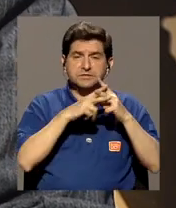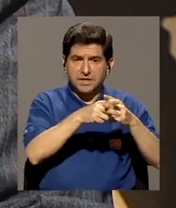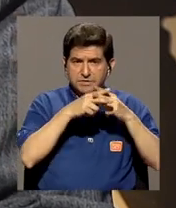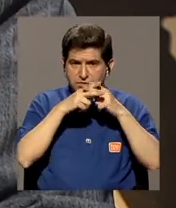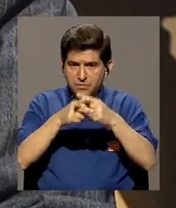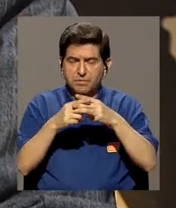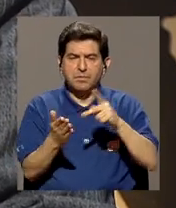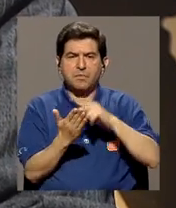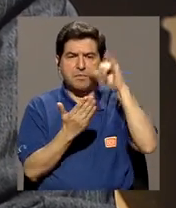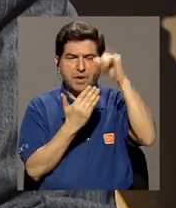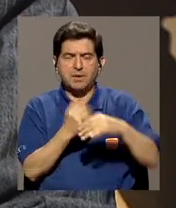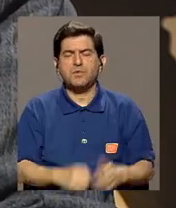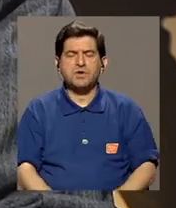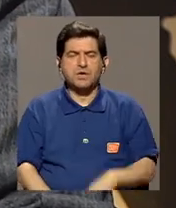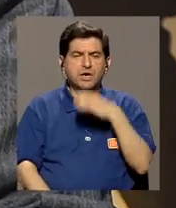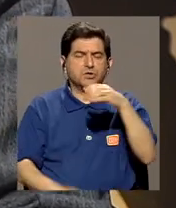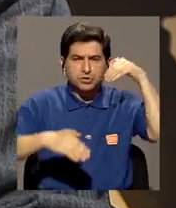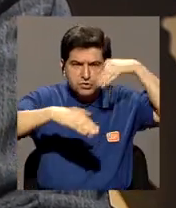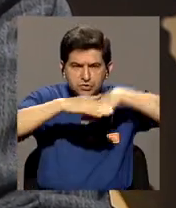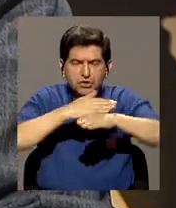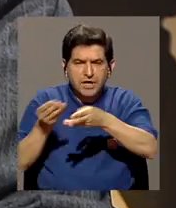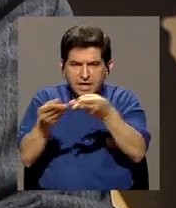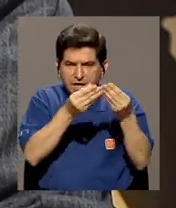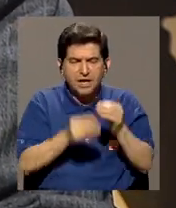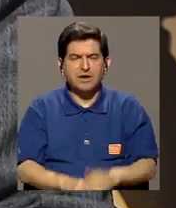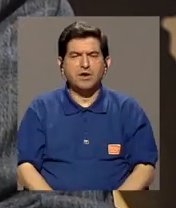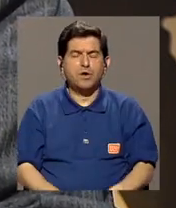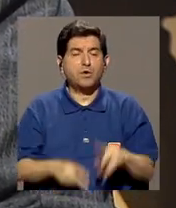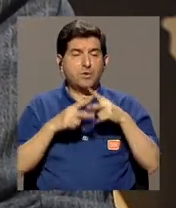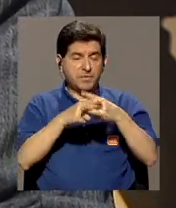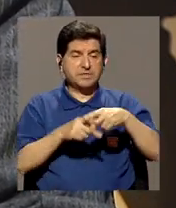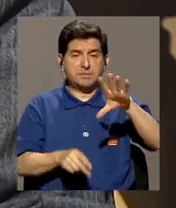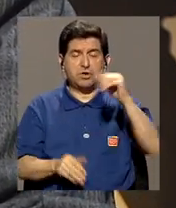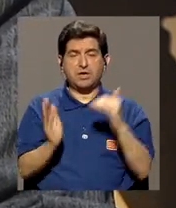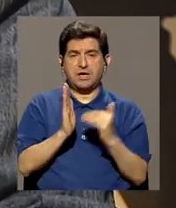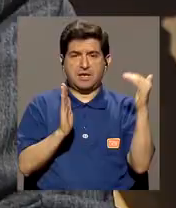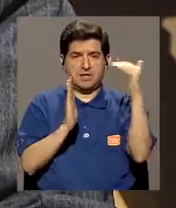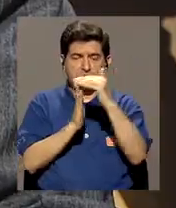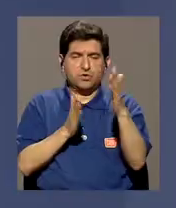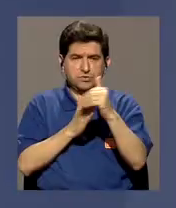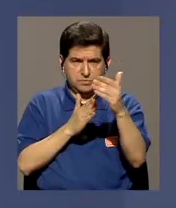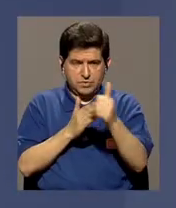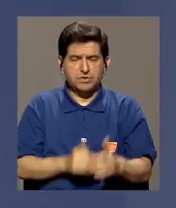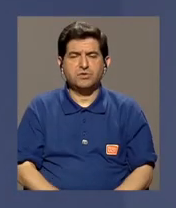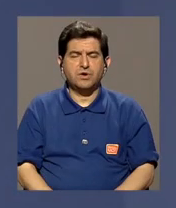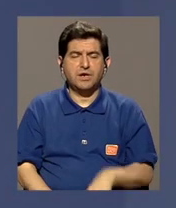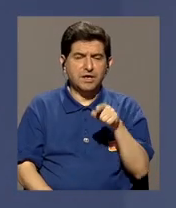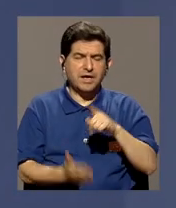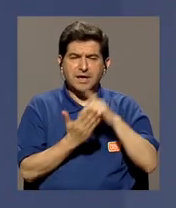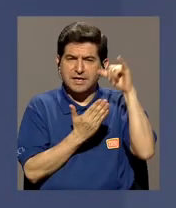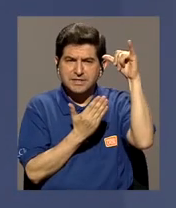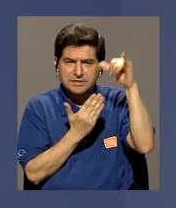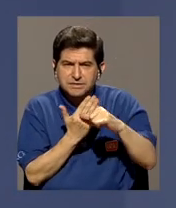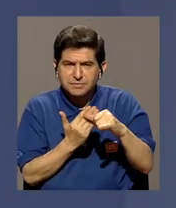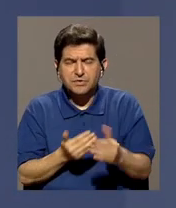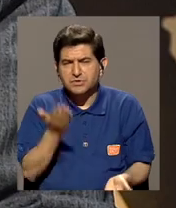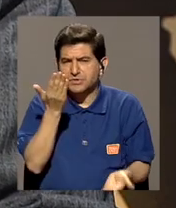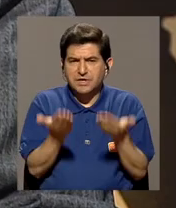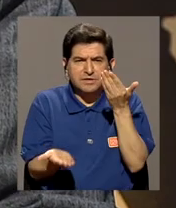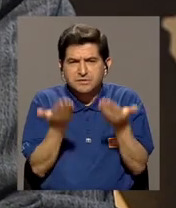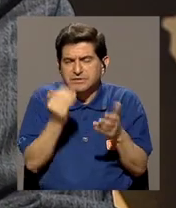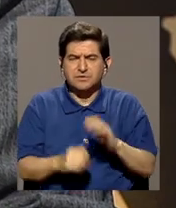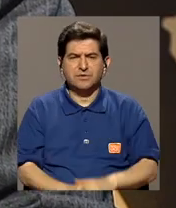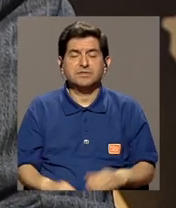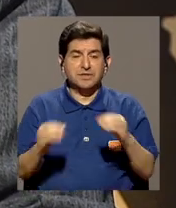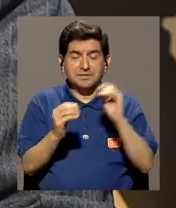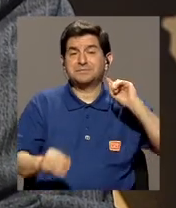como para los proyectos geotérmicos que se acaba todo el presto de 500 millones de dólares vamos a dejar la respuesta para los proyectos geotérmicos que son